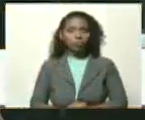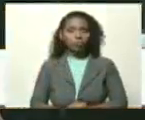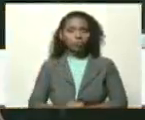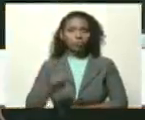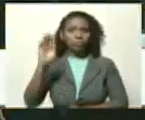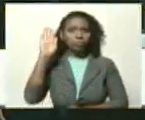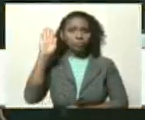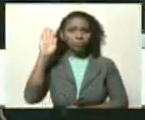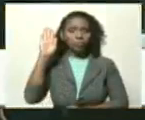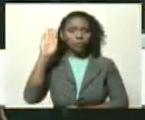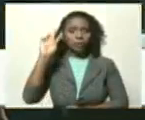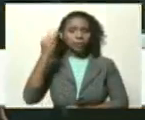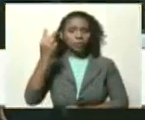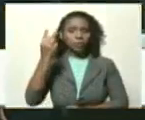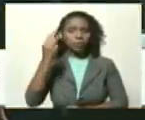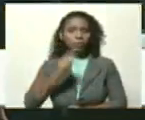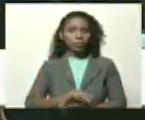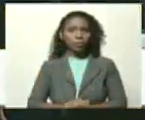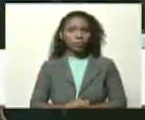Juramentación de la segunda